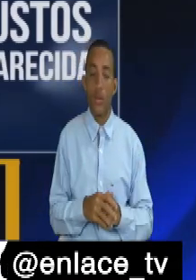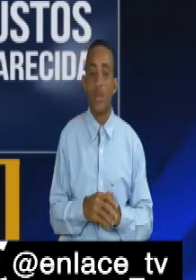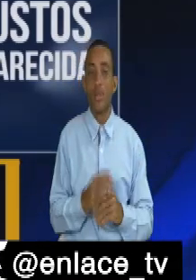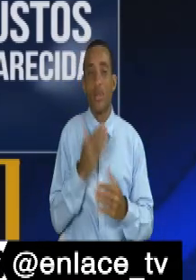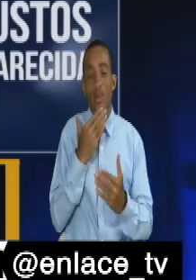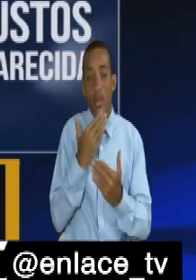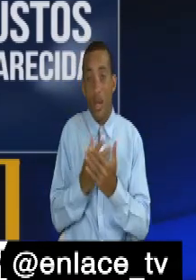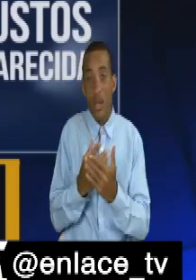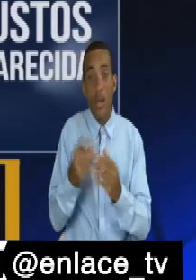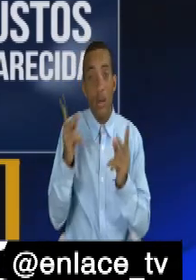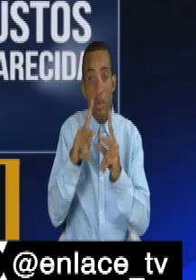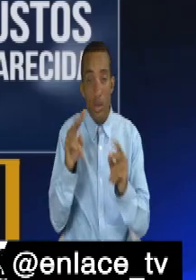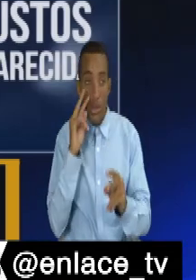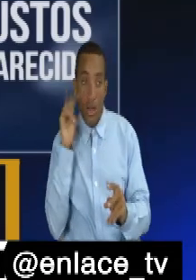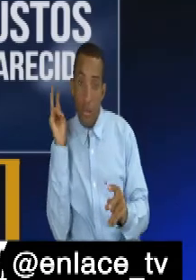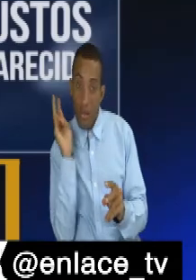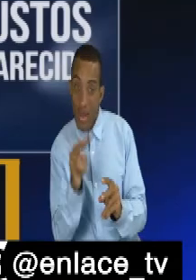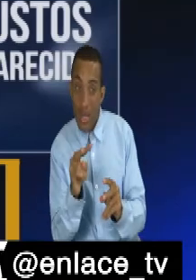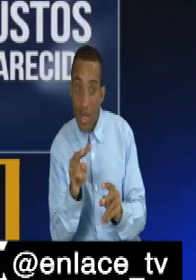mucho a las personas que la vean